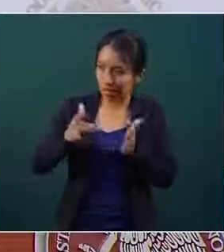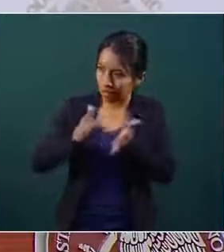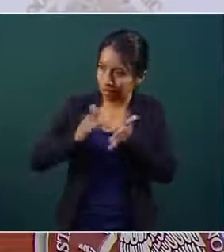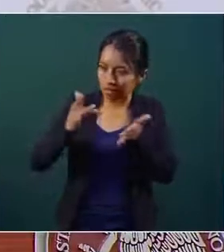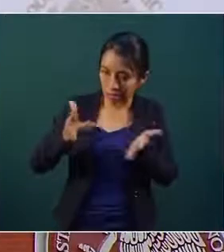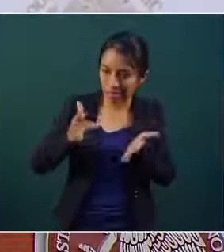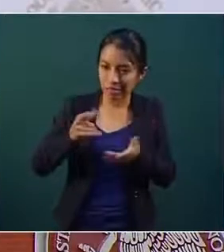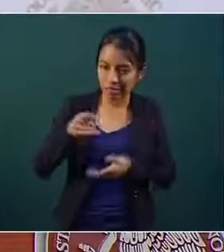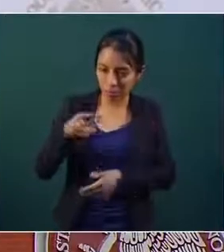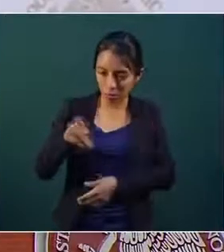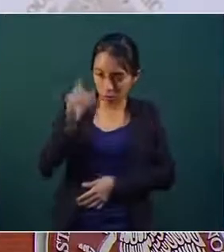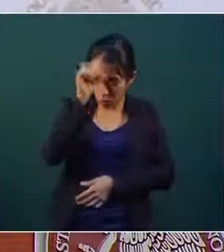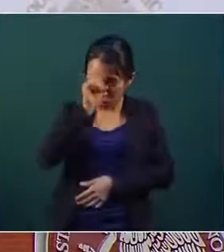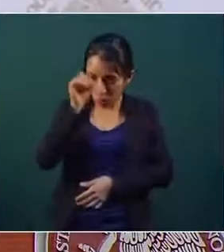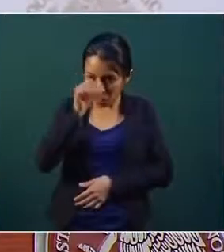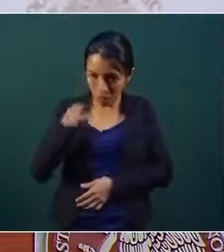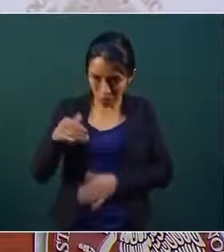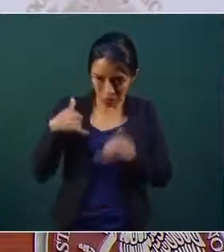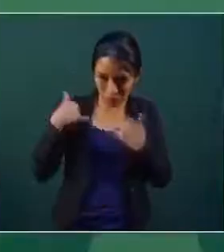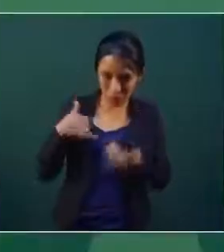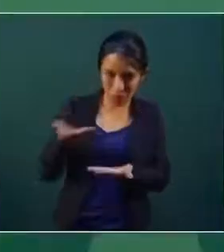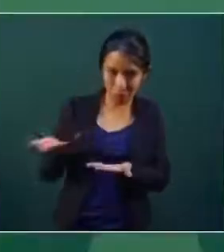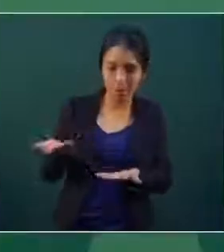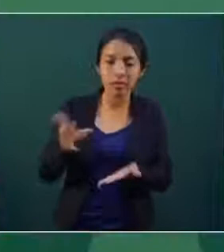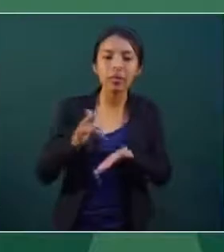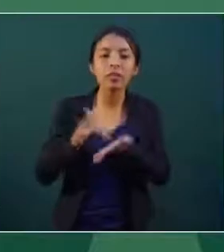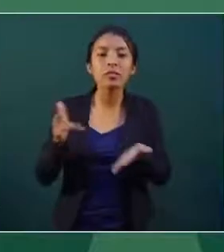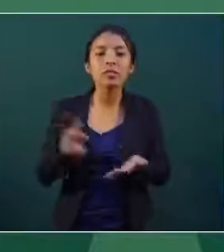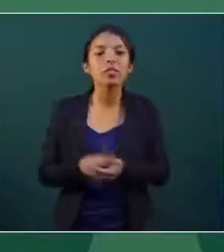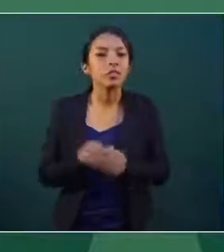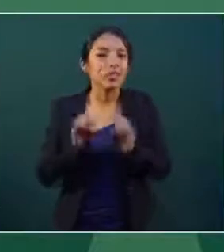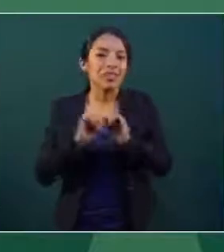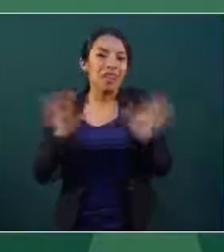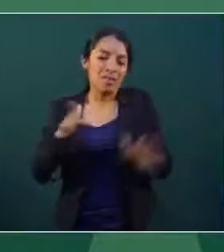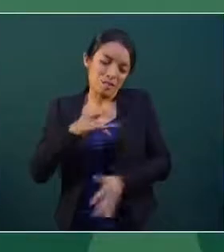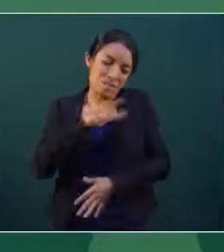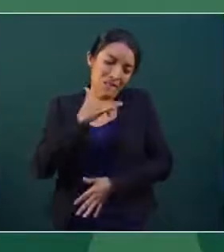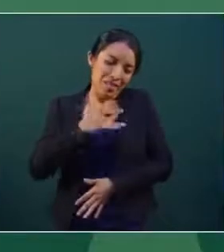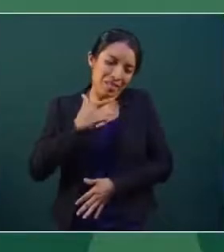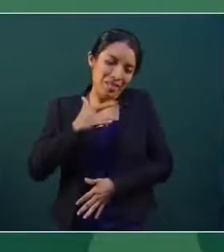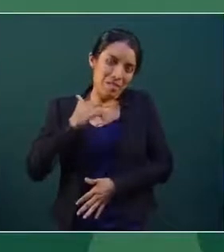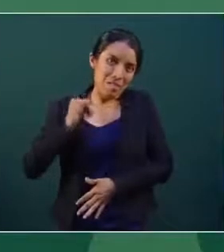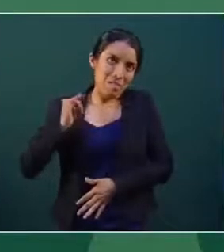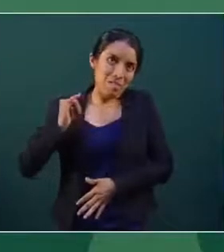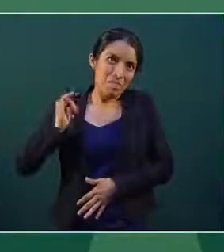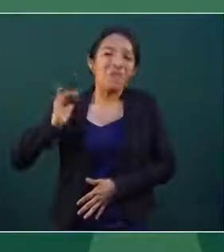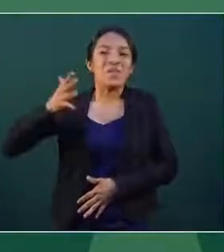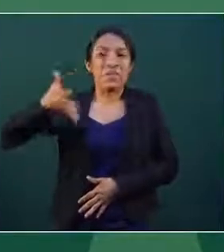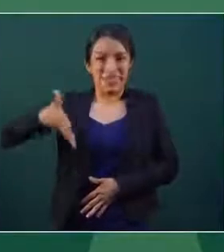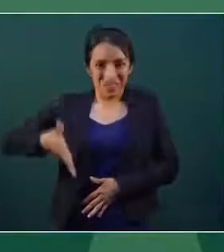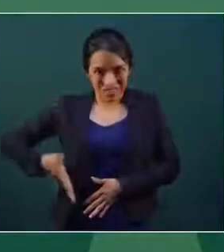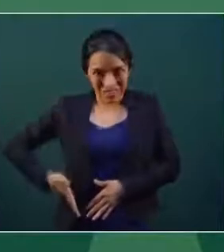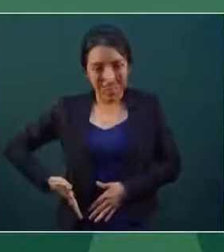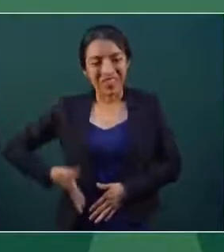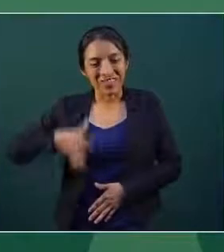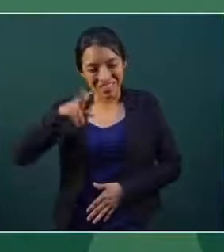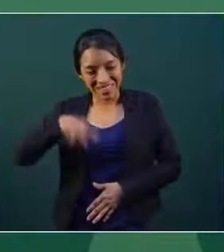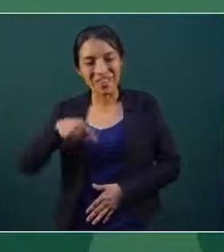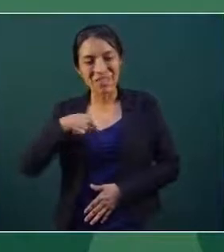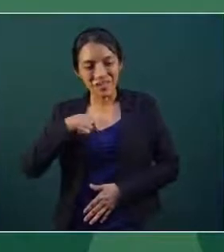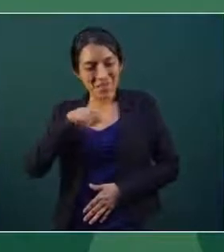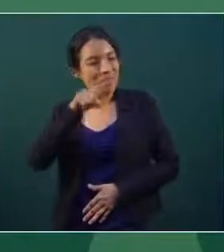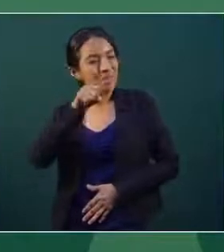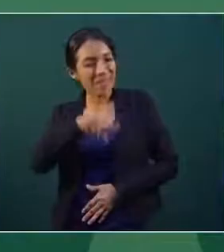este joven. Desde luego que uno se siente orgulloso. Yo he oído esos